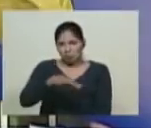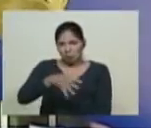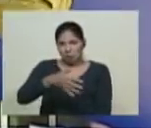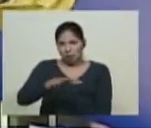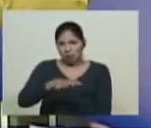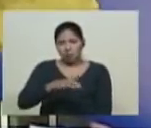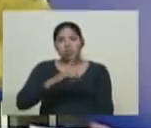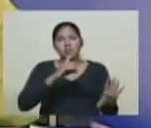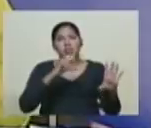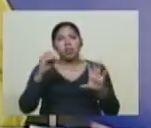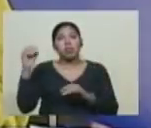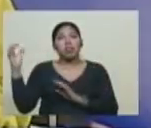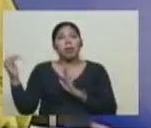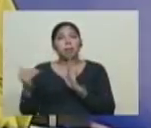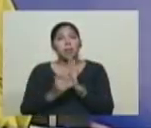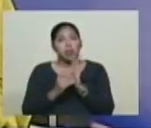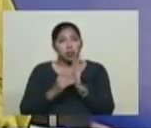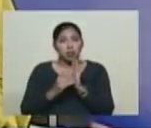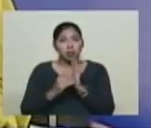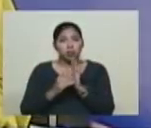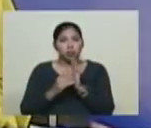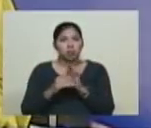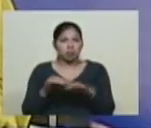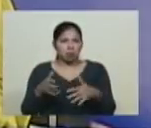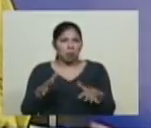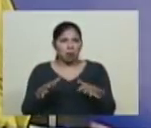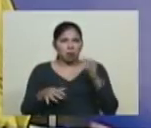Perdón, 600.000. Y se han